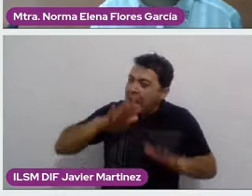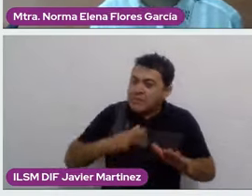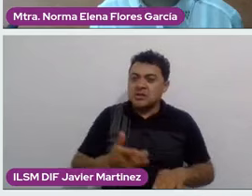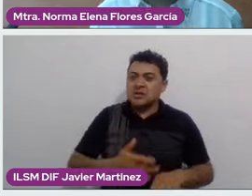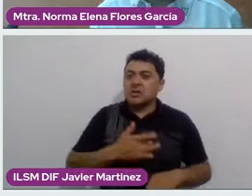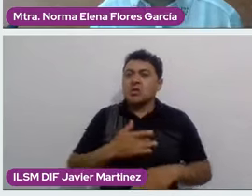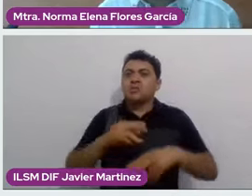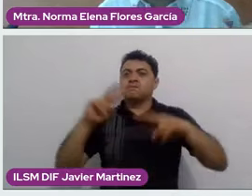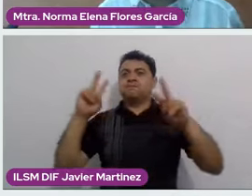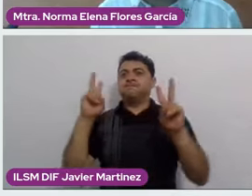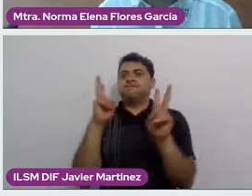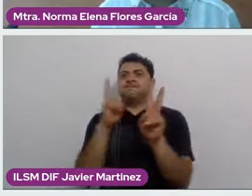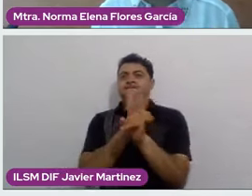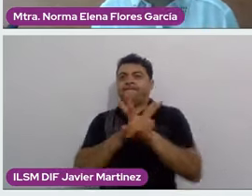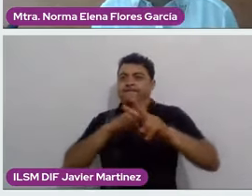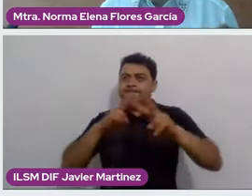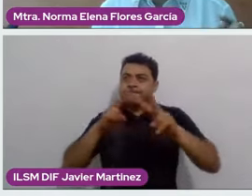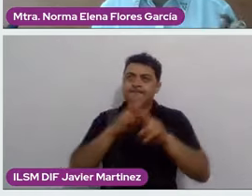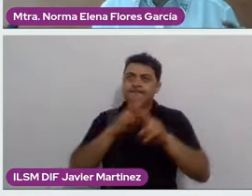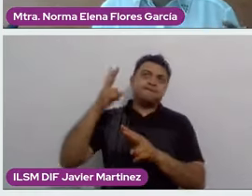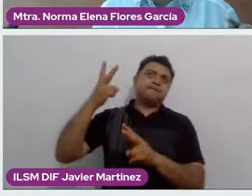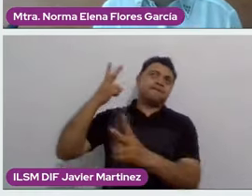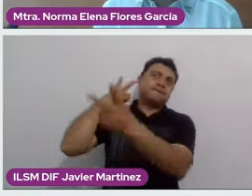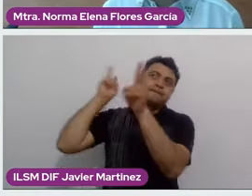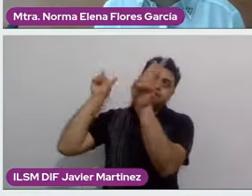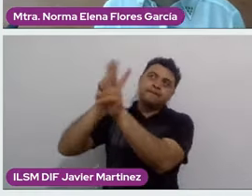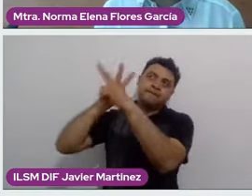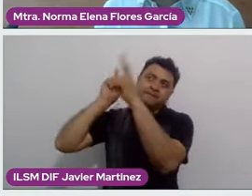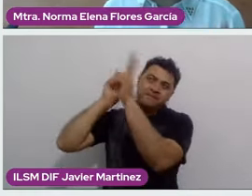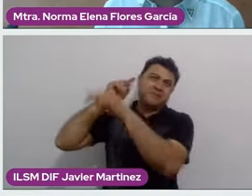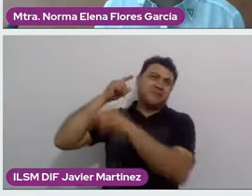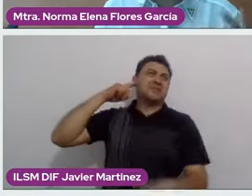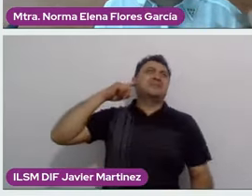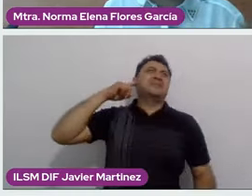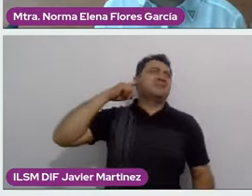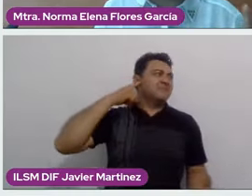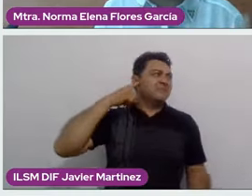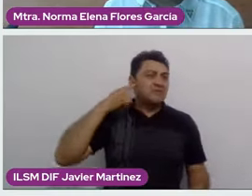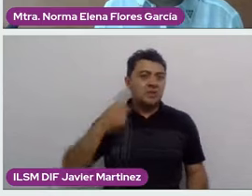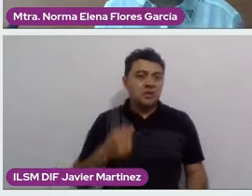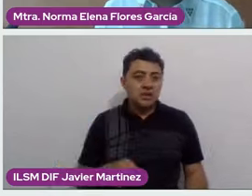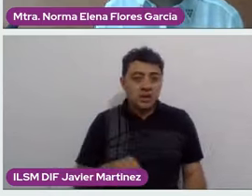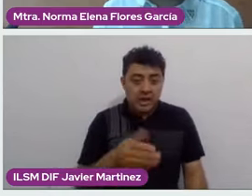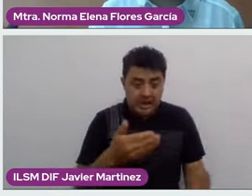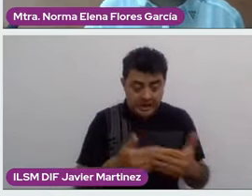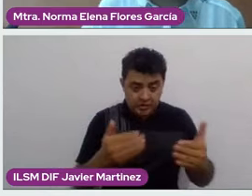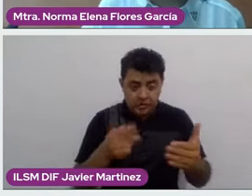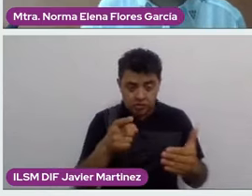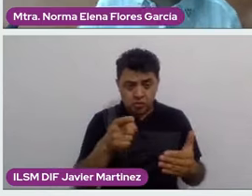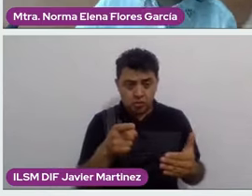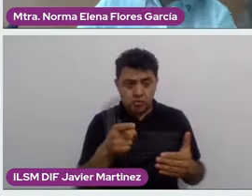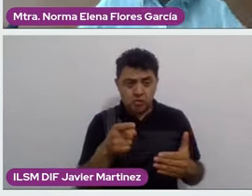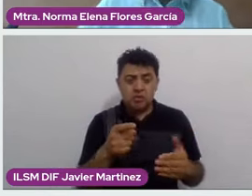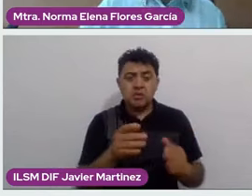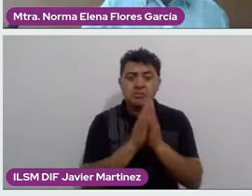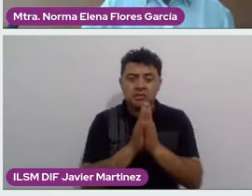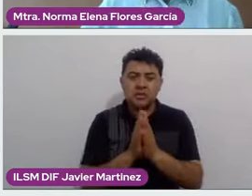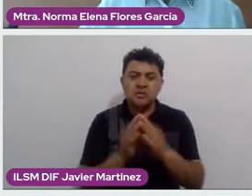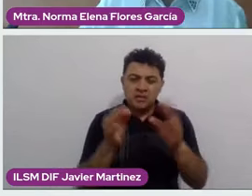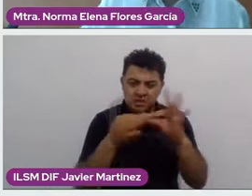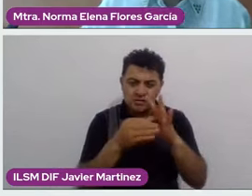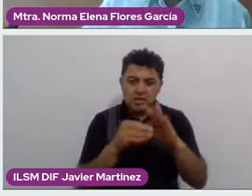decía usted estos rugiditos. Y dice: ¿qué tan recomendables son los lavados de oído? Esta es la primera pregunta y de la